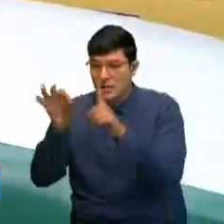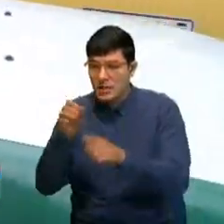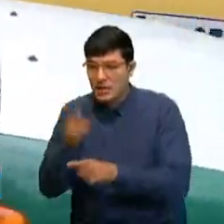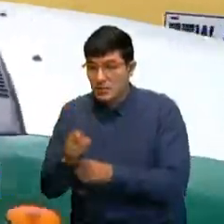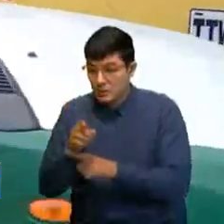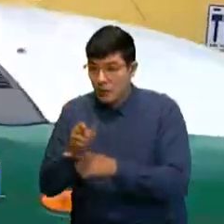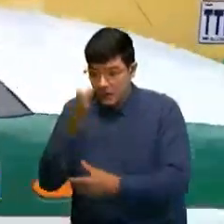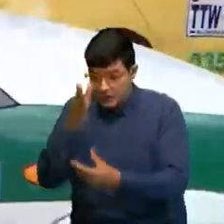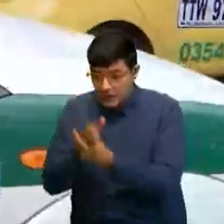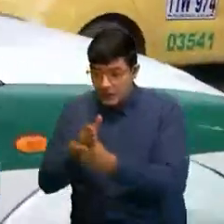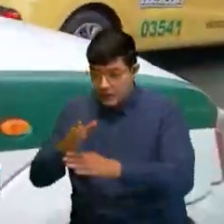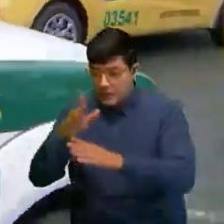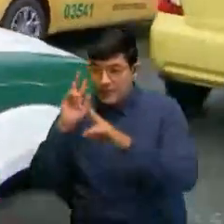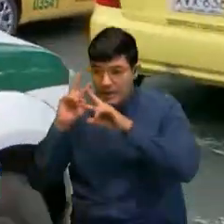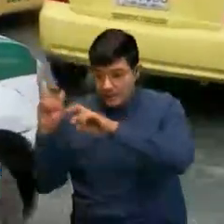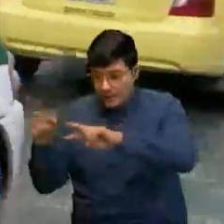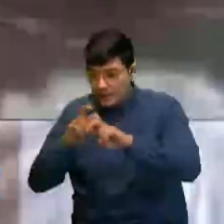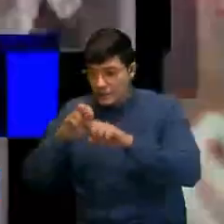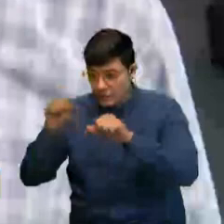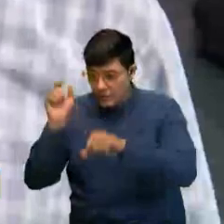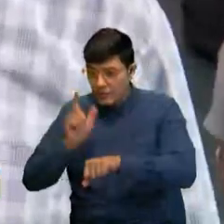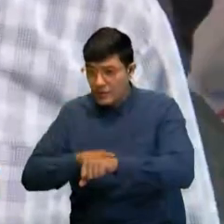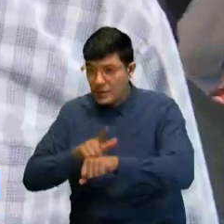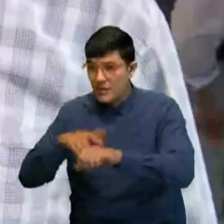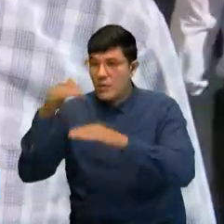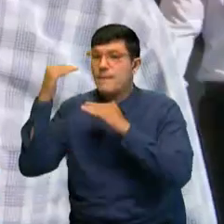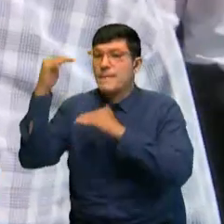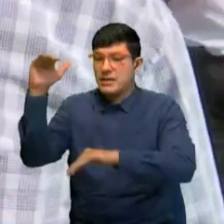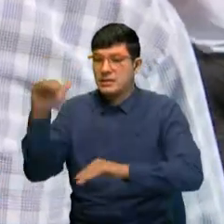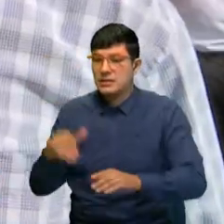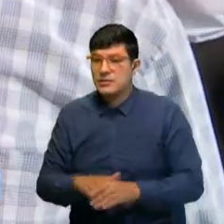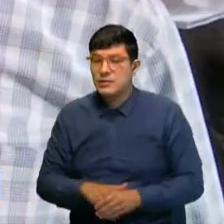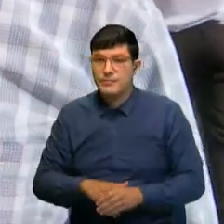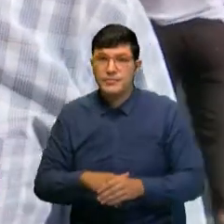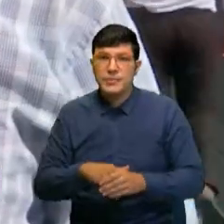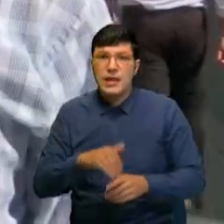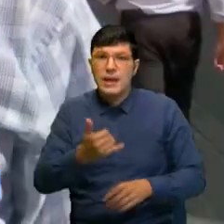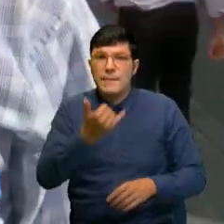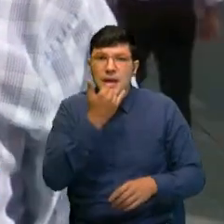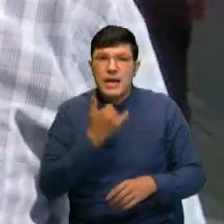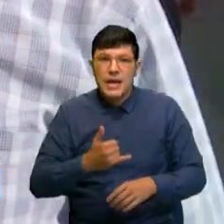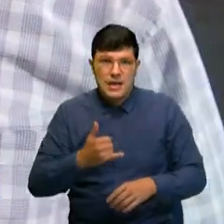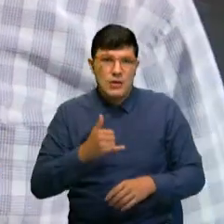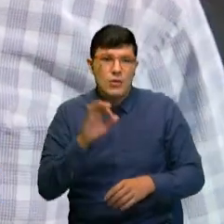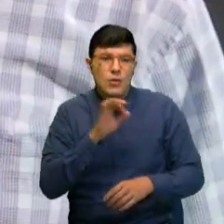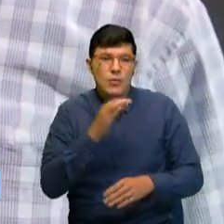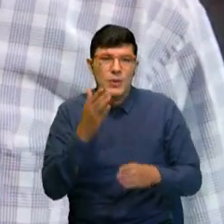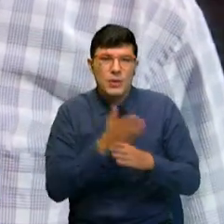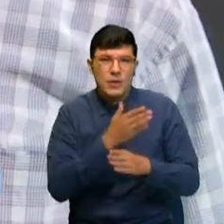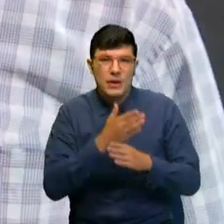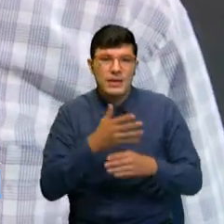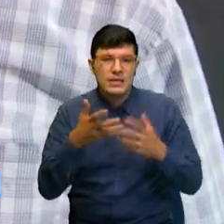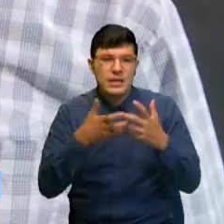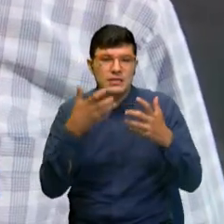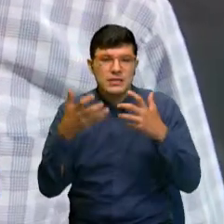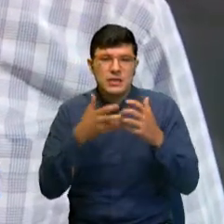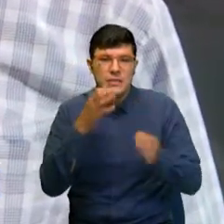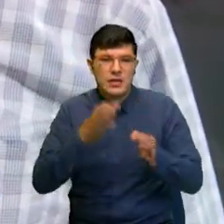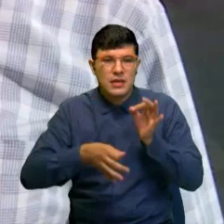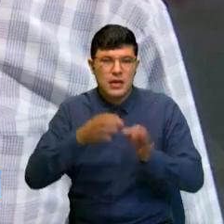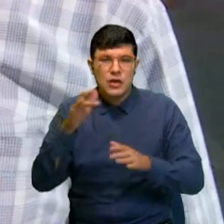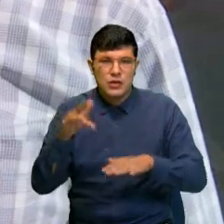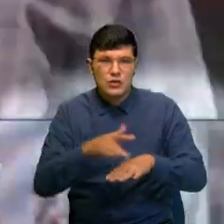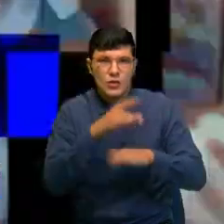está en su contra pueda desarrollarse en un plazo máximo. Falla del sistema judicial y que hay que